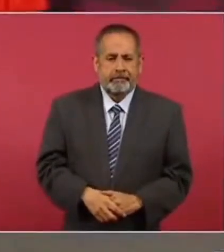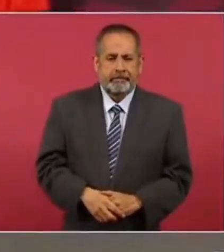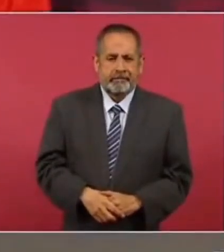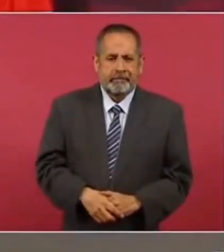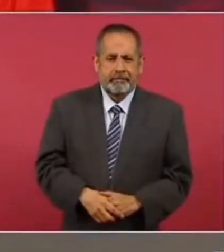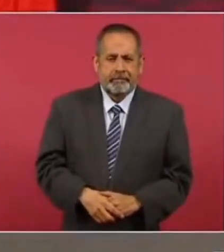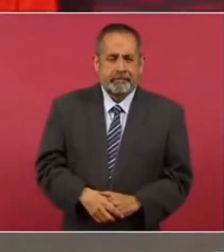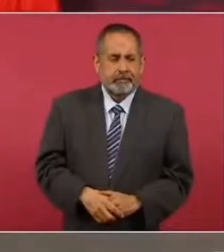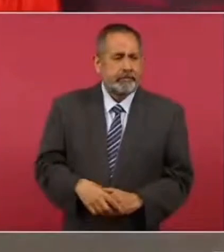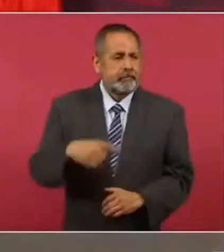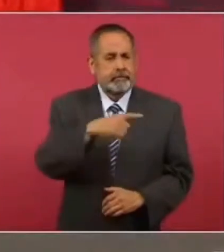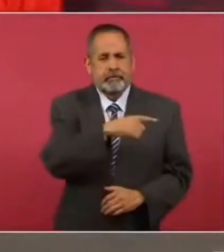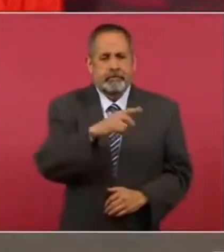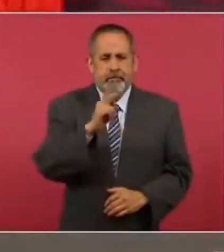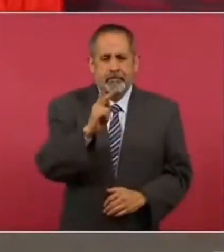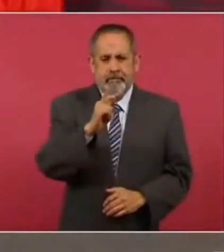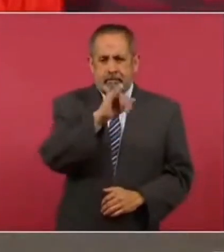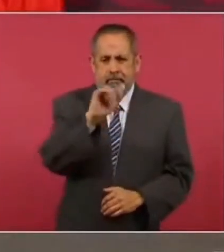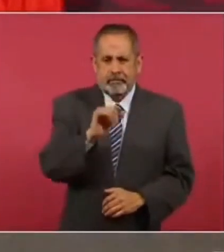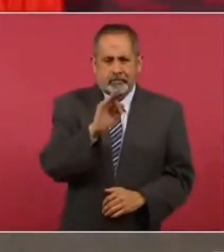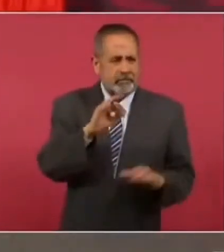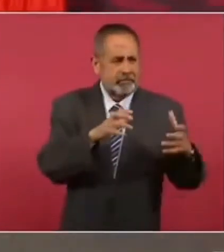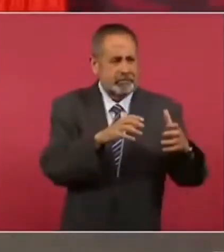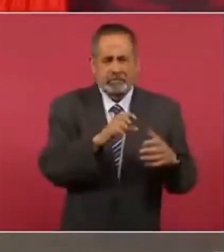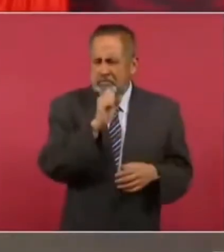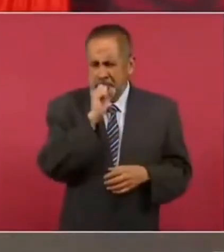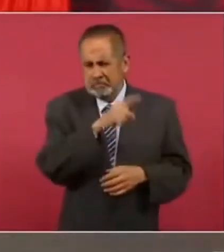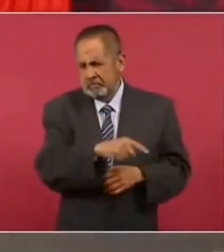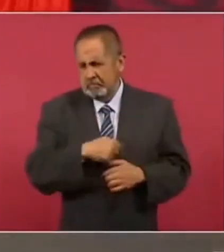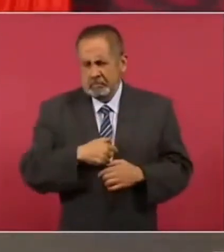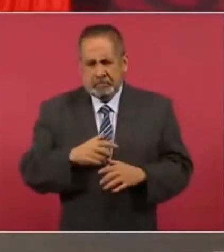Los del Poder Judicial, lo mismo.